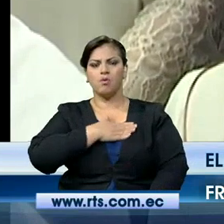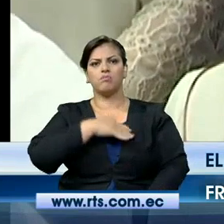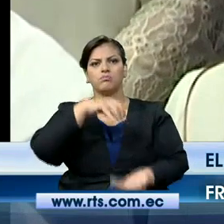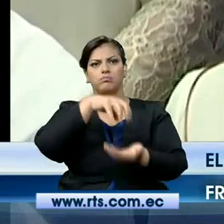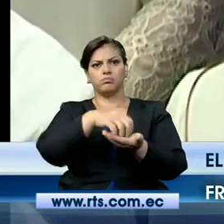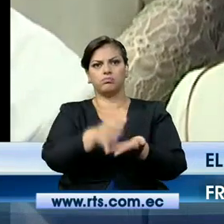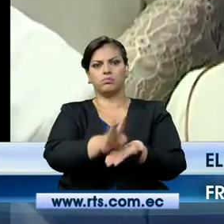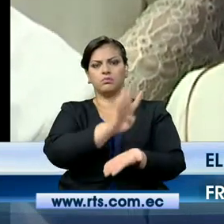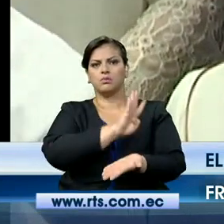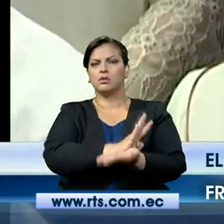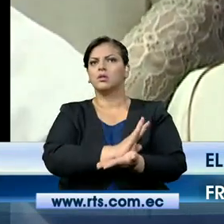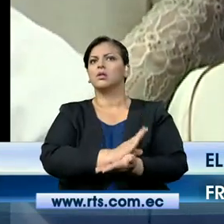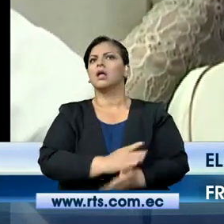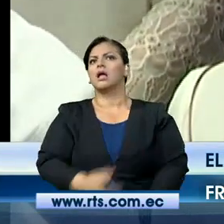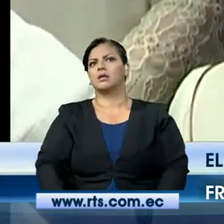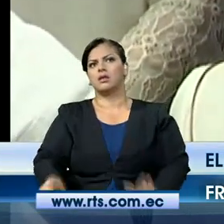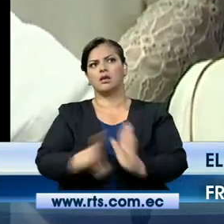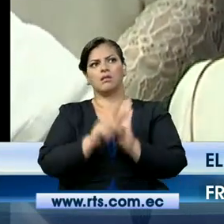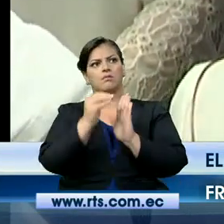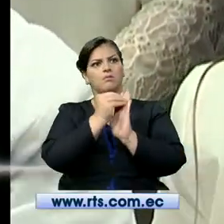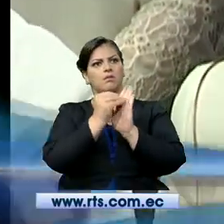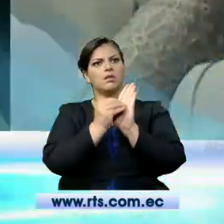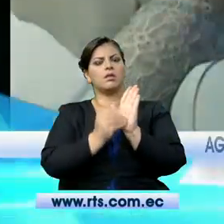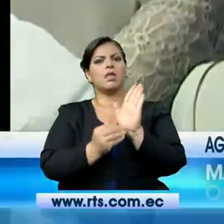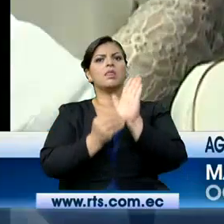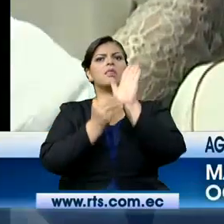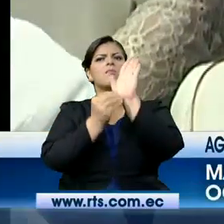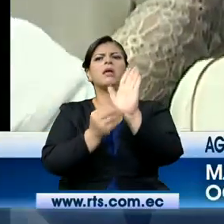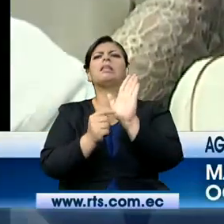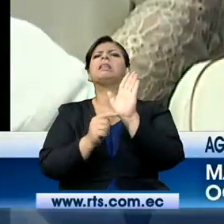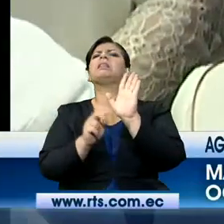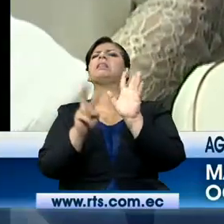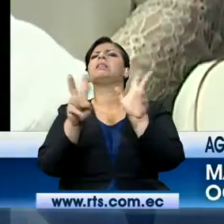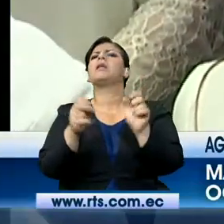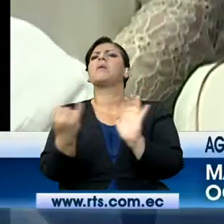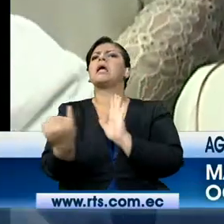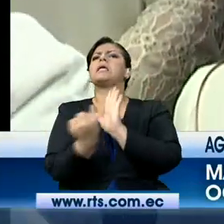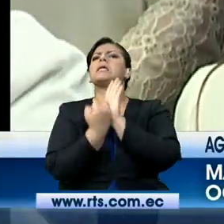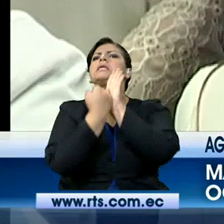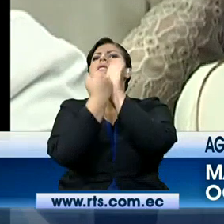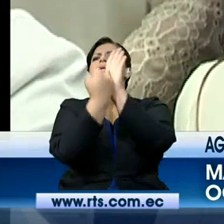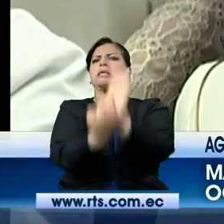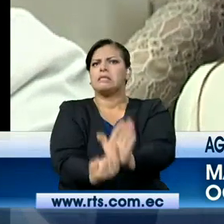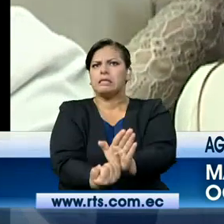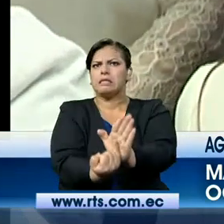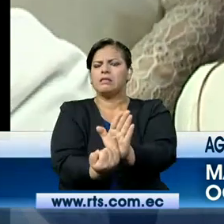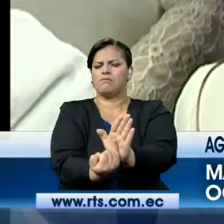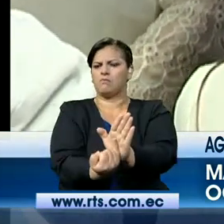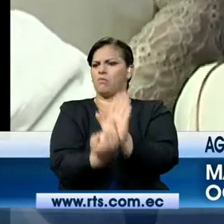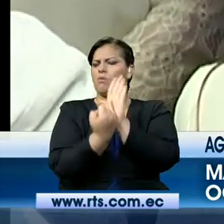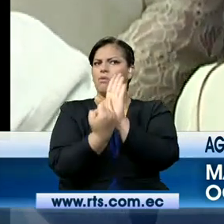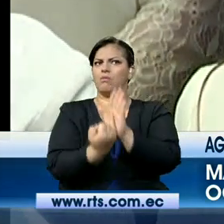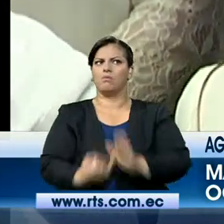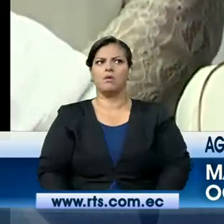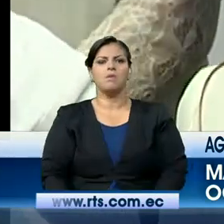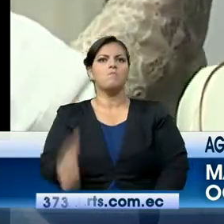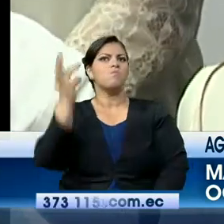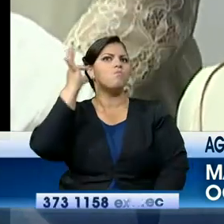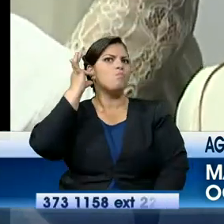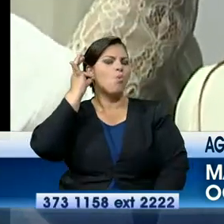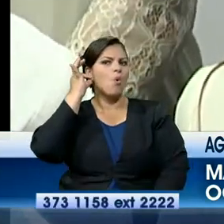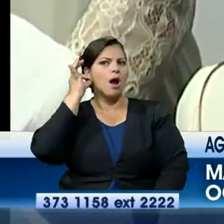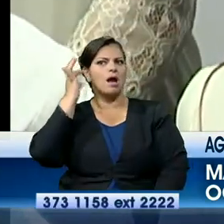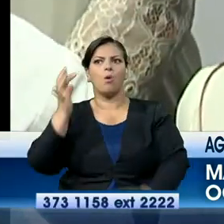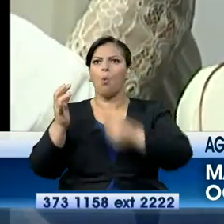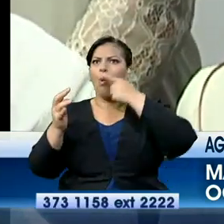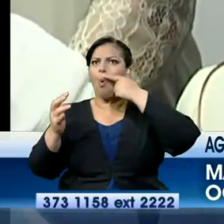terminología relacionada con identidad de género. Porque, bueno, repito, mujer es mujer, independientemente de cómo ésta se vea,